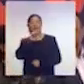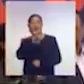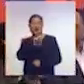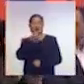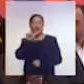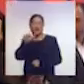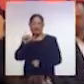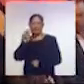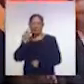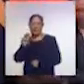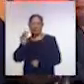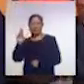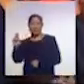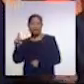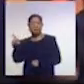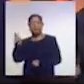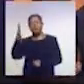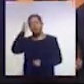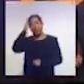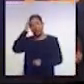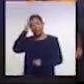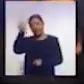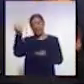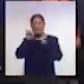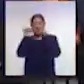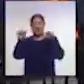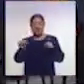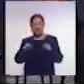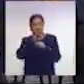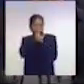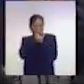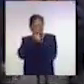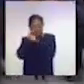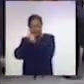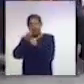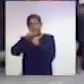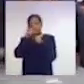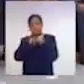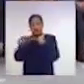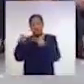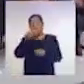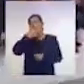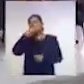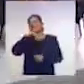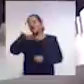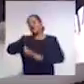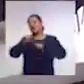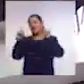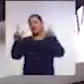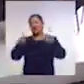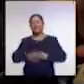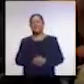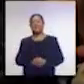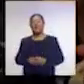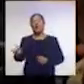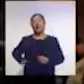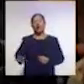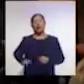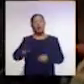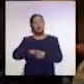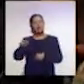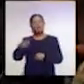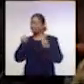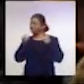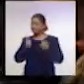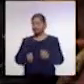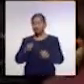encabezaron la ceremonia del 35 aniversario del Sistema Nacional de Investigadores, que se celebró en Tlaxcala. El gobernador Mena afirmó que la